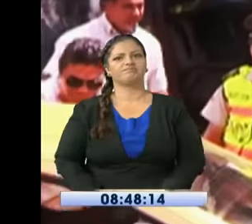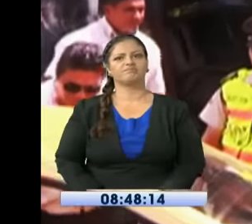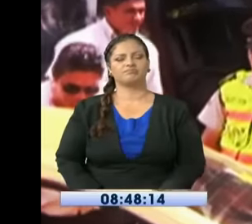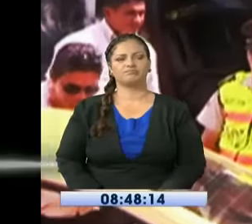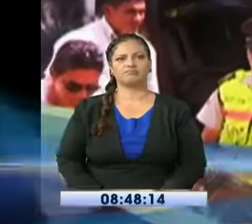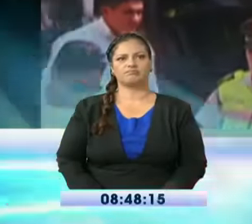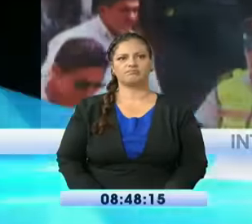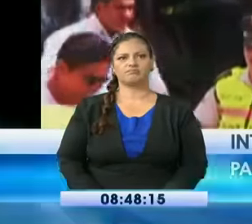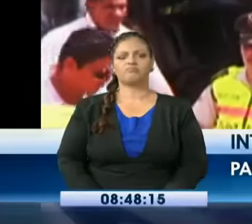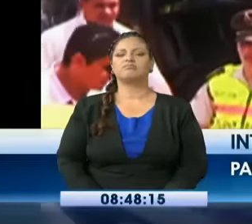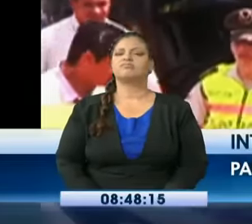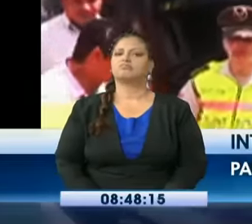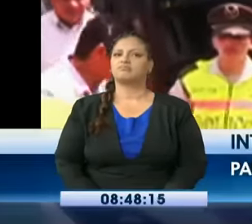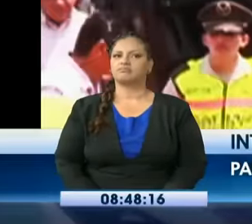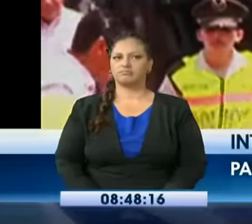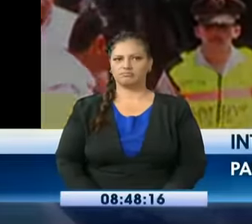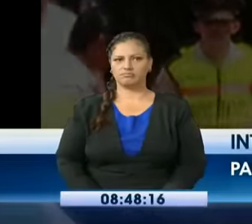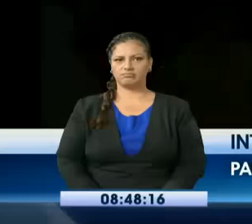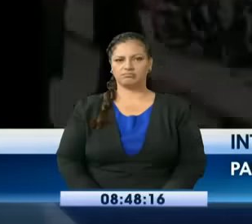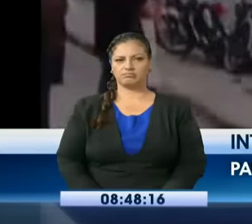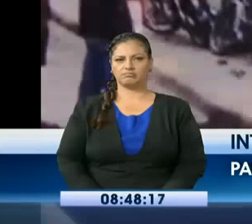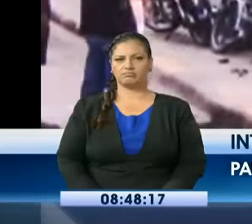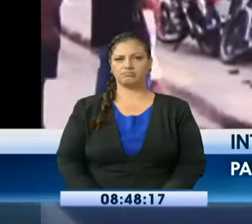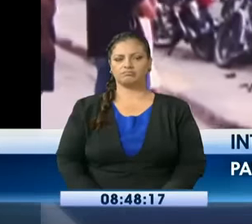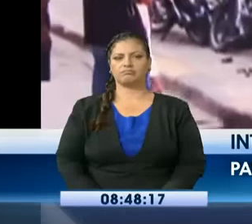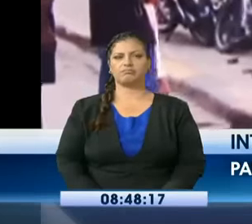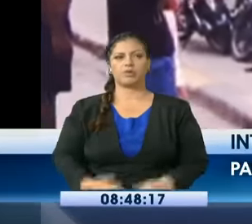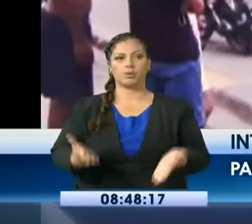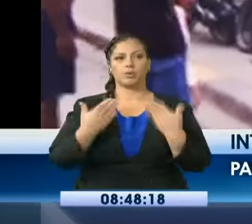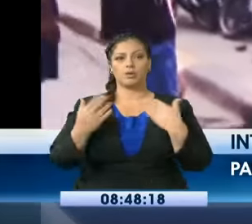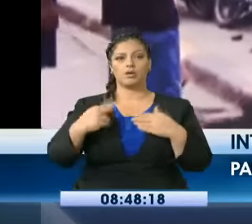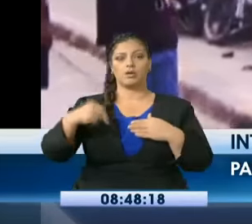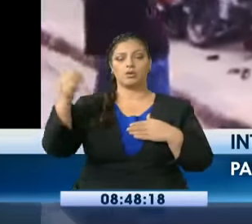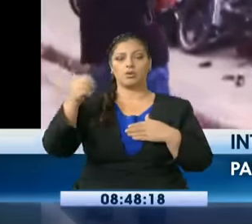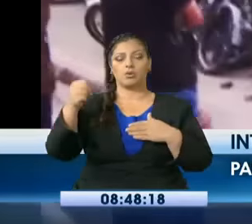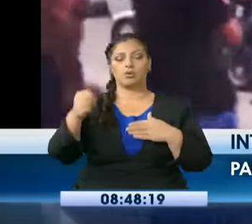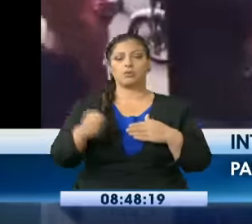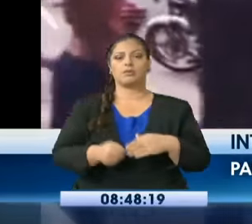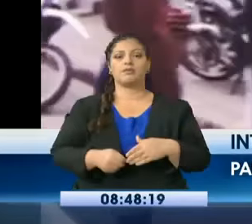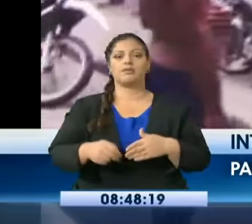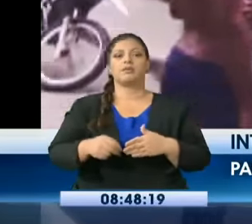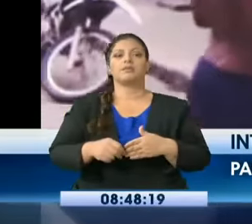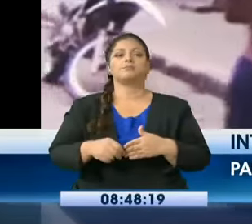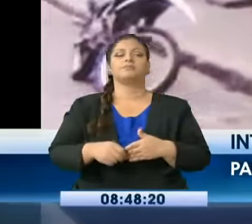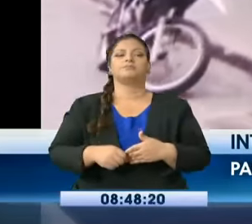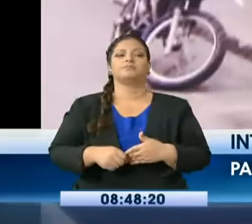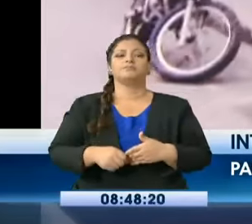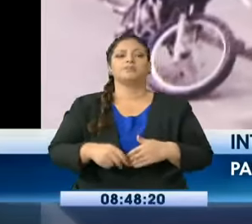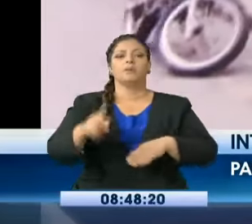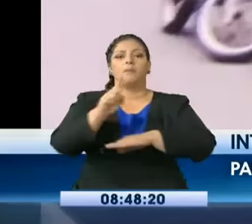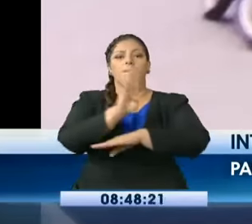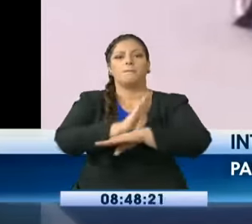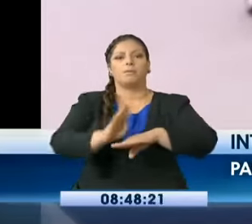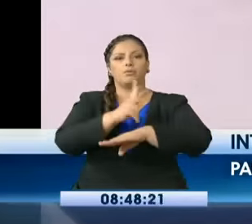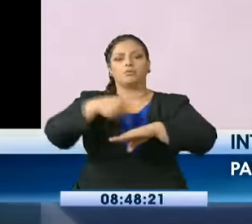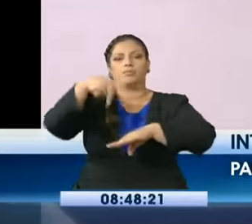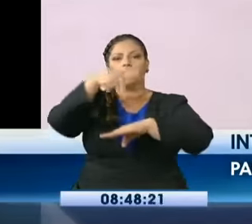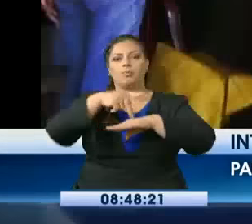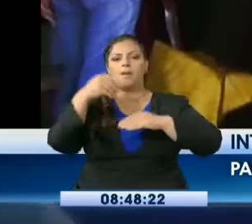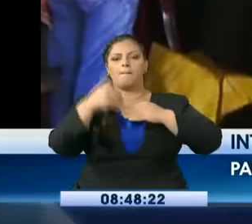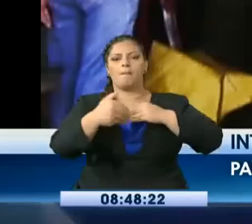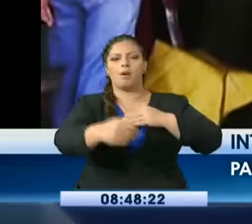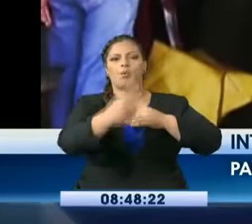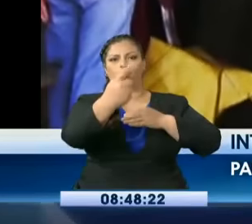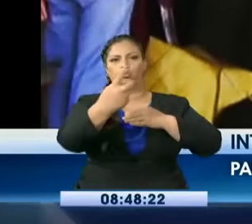El operativo se dio en los bloques 1 y 2 de Bastión Popular. La intendenta de policía acudió a varios talleres de motocicletas